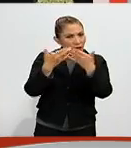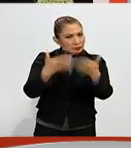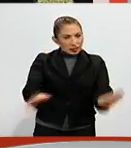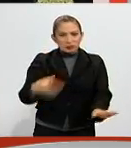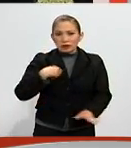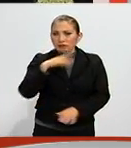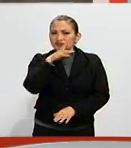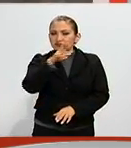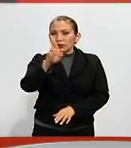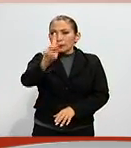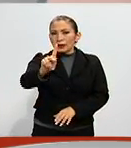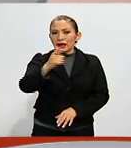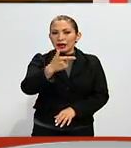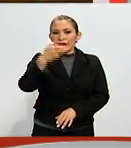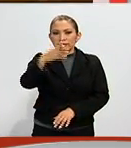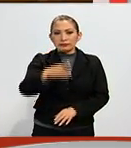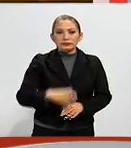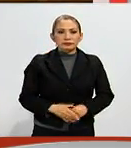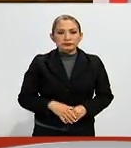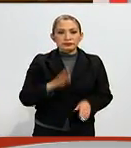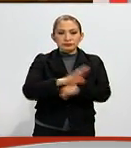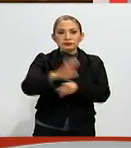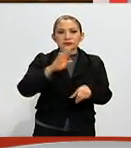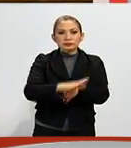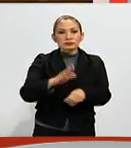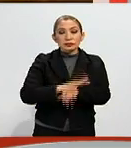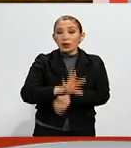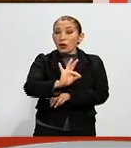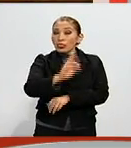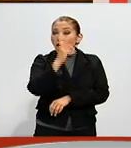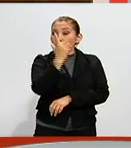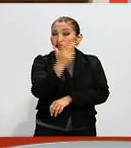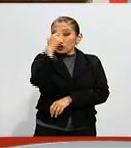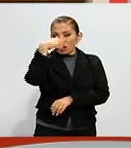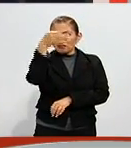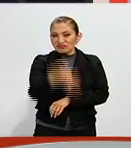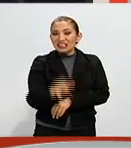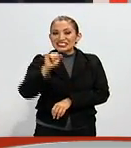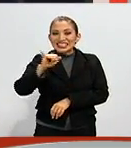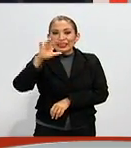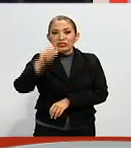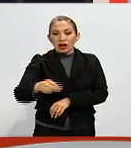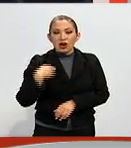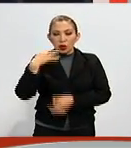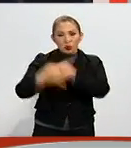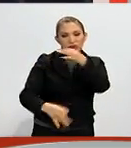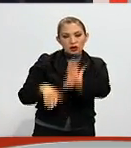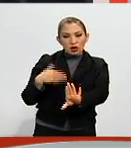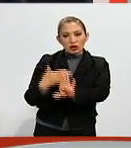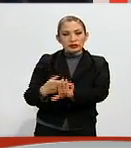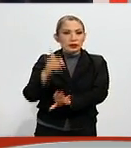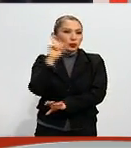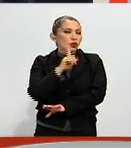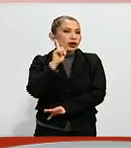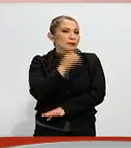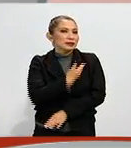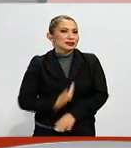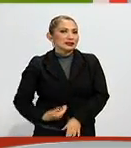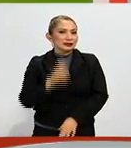abierta, responde la PGR. Brasil está a 48 horas de aprobar o no el juicio político contra Dilma